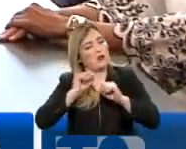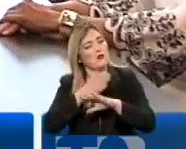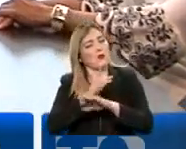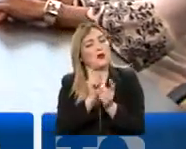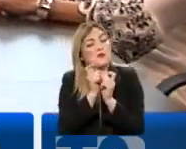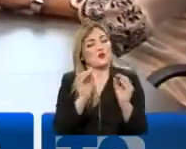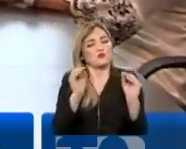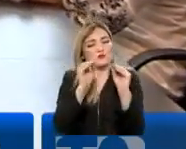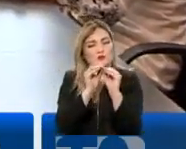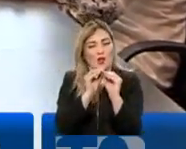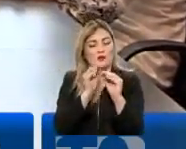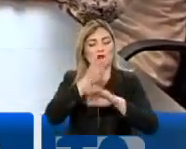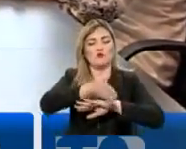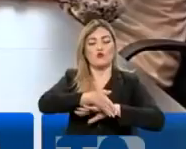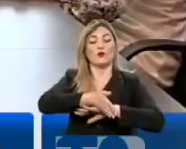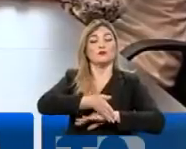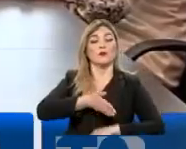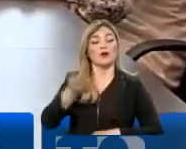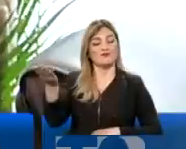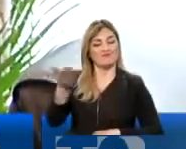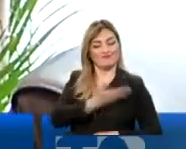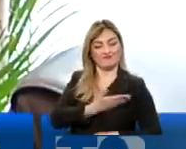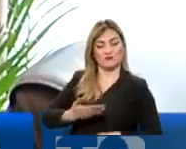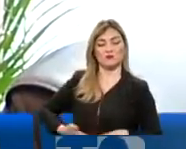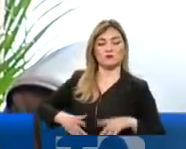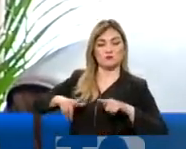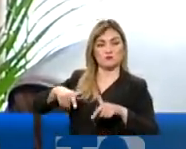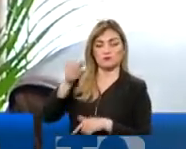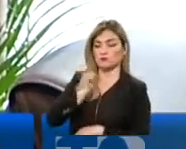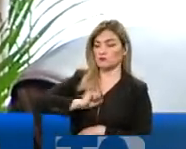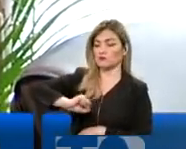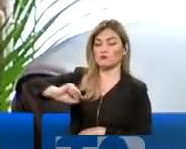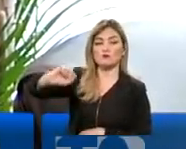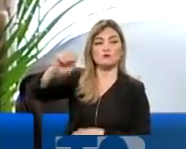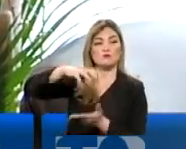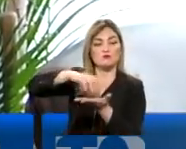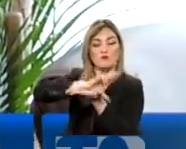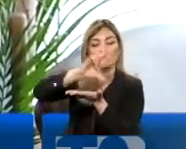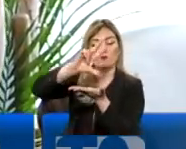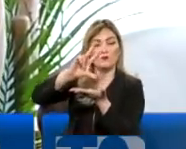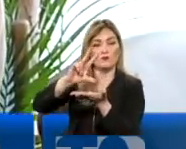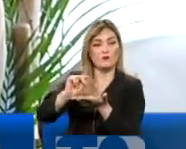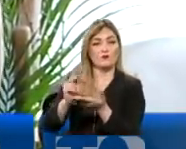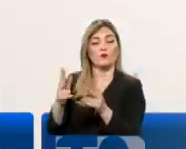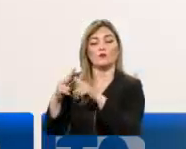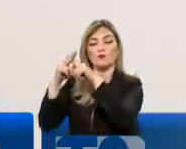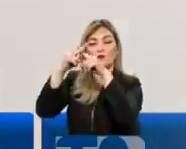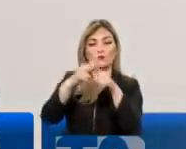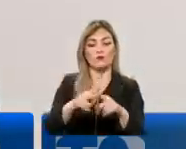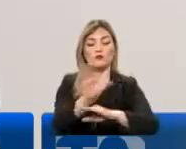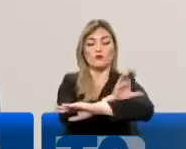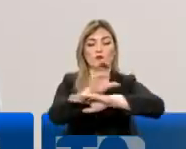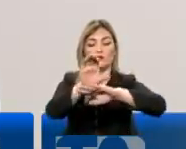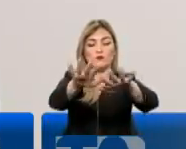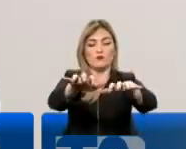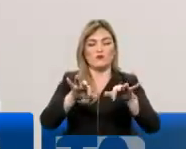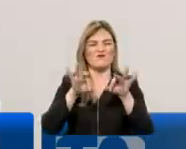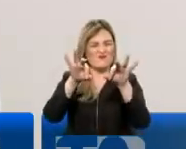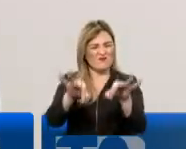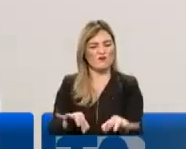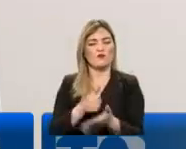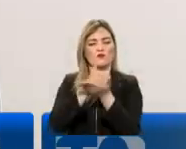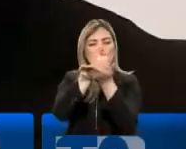ministros, viajó a la provincia de Napo para participar en la entrega de créditos para el sector agropecuario como ayuda